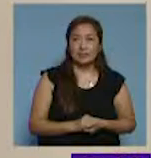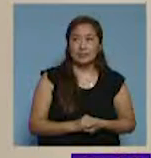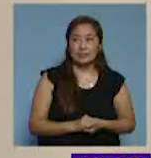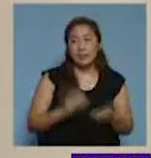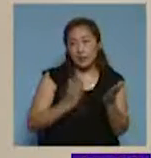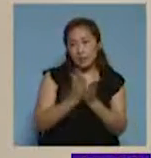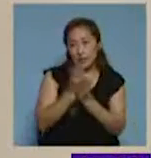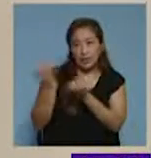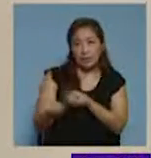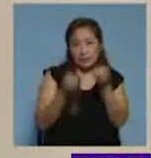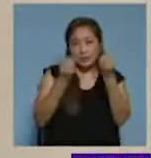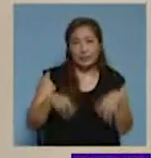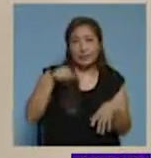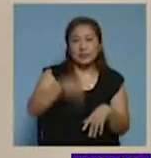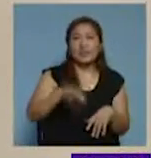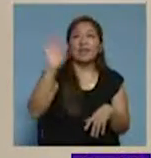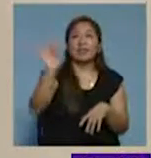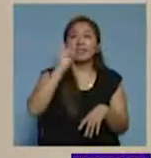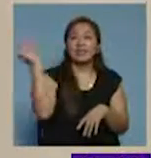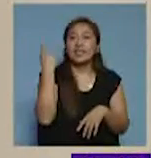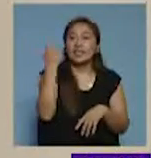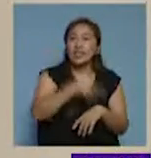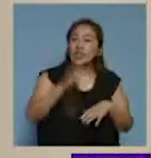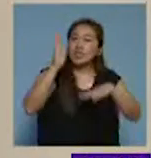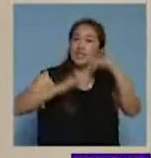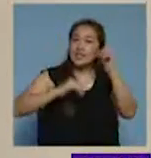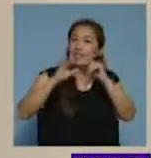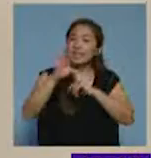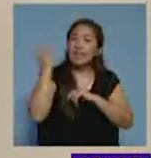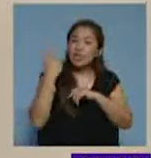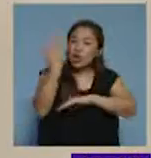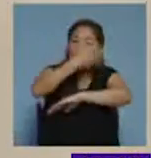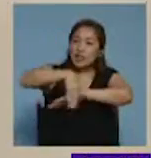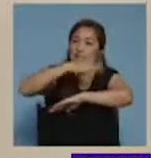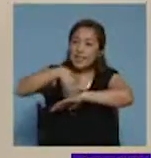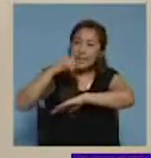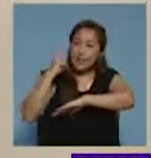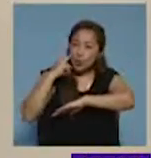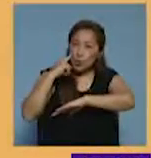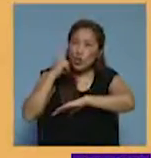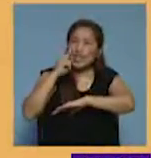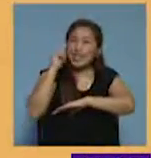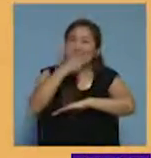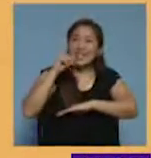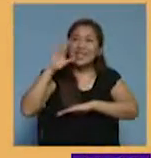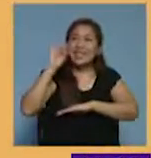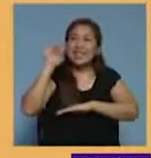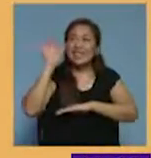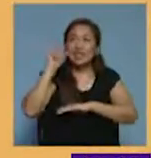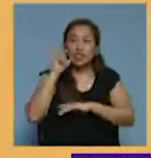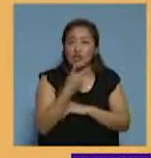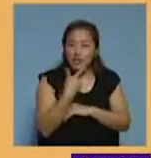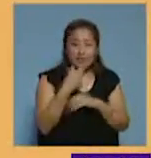vamos a darle la bienvenida al el director de recursos hídricos a guillermo salir guillermo como elevada buen mediodía por ustedes gracias gracias